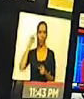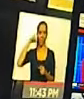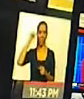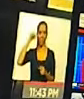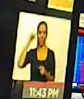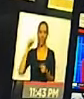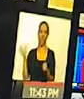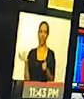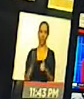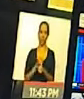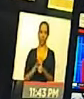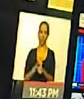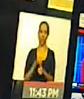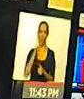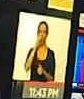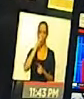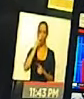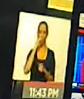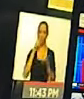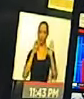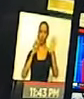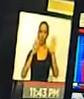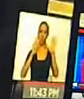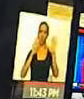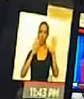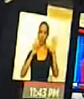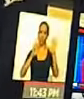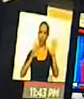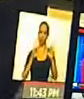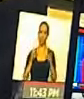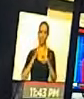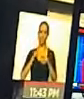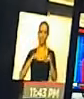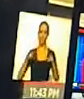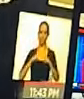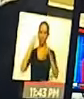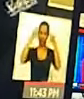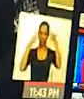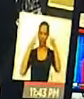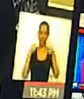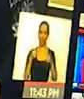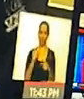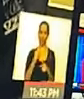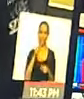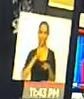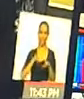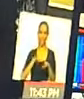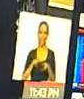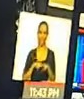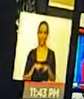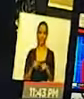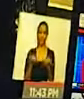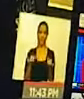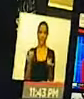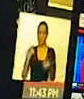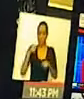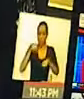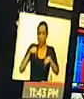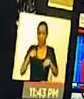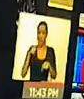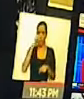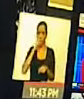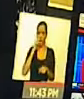encontré como del año 98, una carajita que se encontró Hugo Chávez. Y esto fue lo que le dijo esa niña en esa época, que ya debe tener,